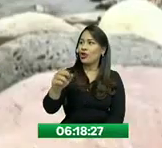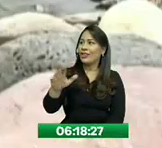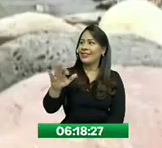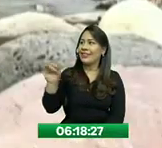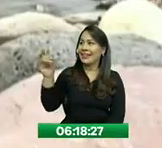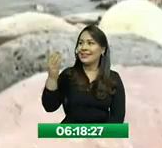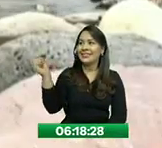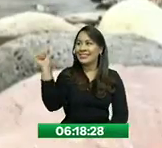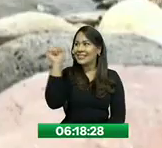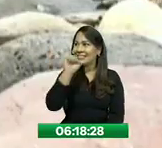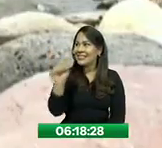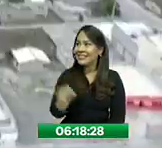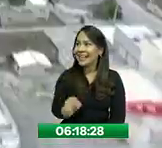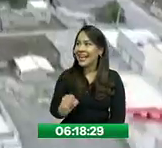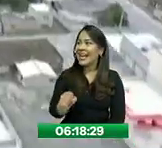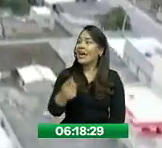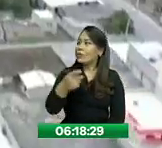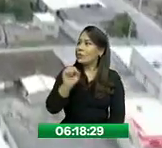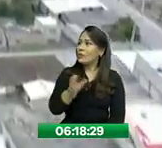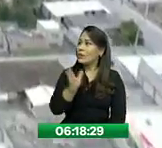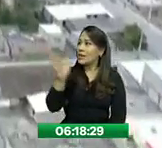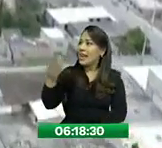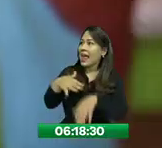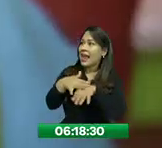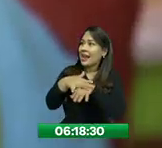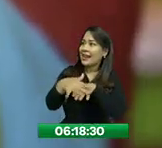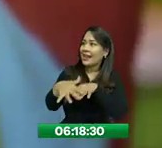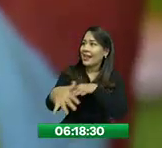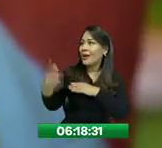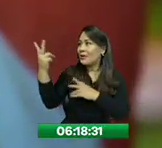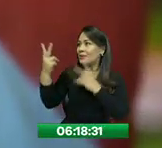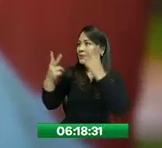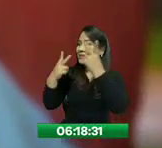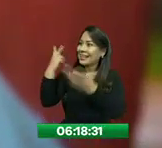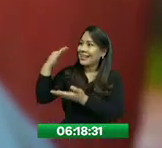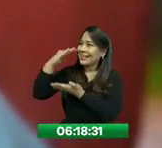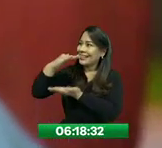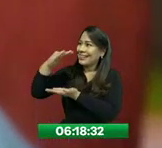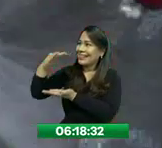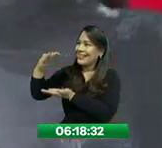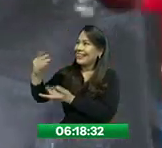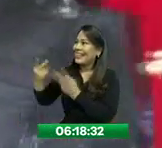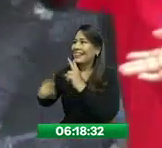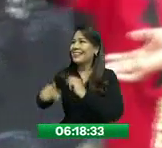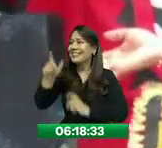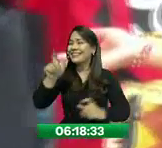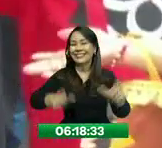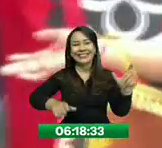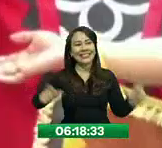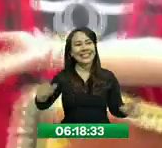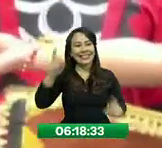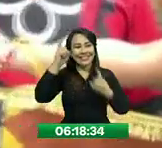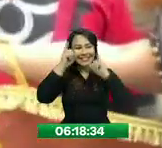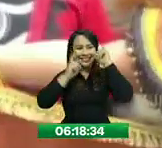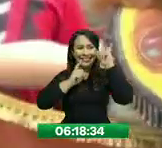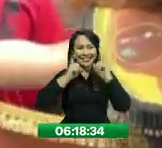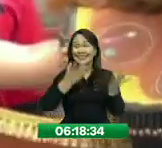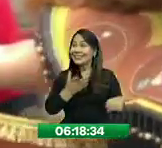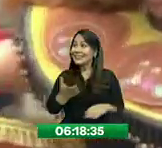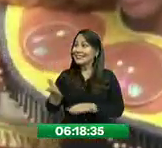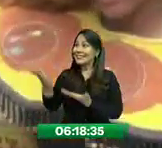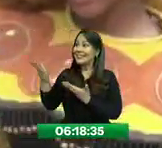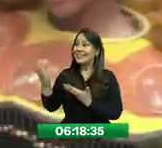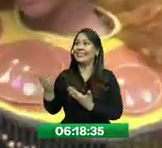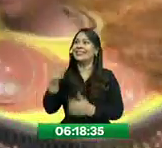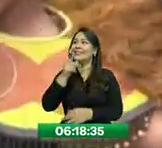las actividades en el río, del agroturismo, de las artesanías y sobre todo de su gente. Con la realización de